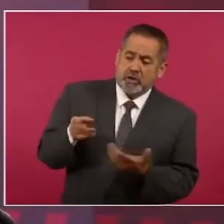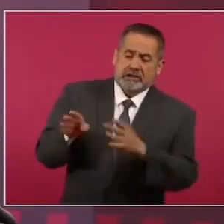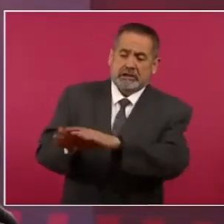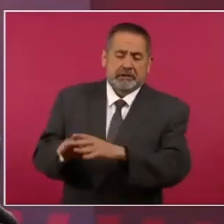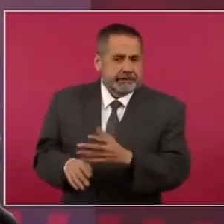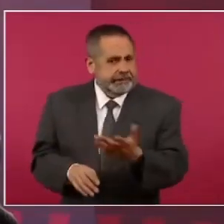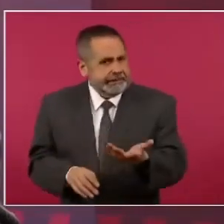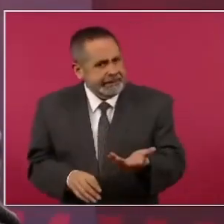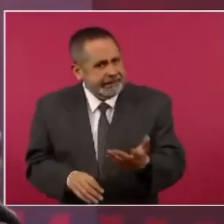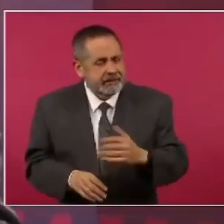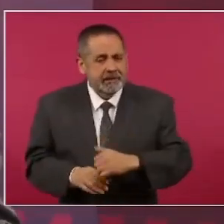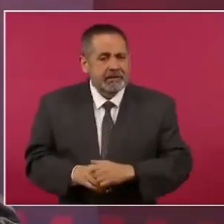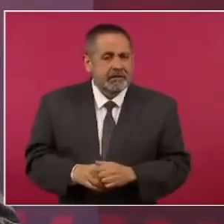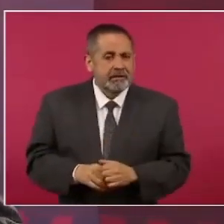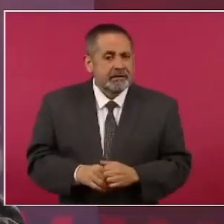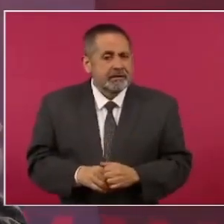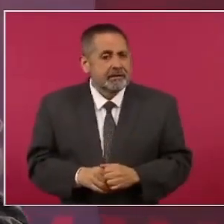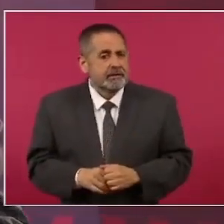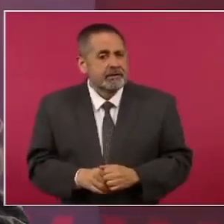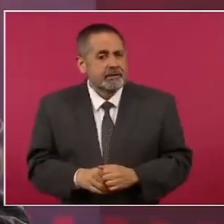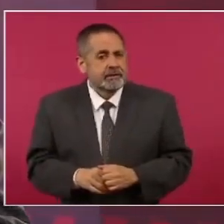porque se